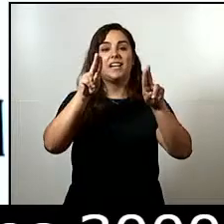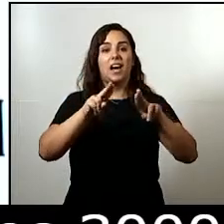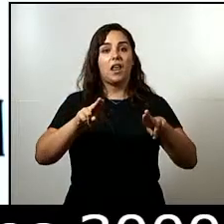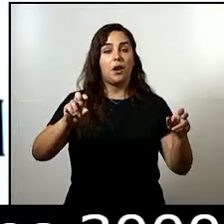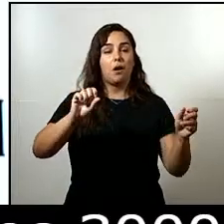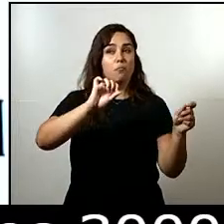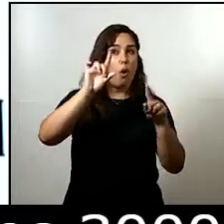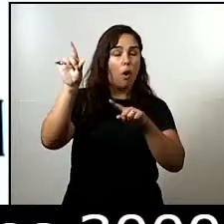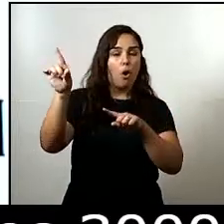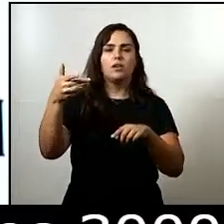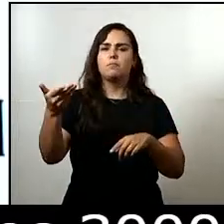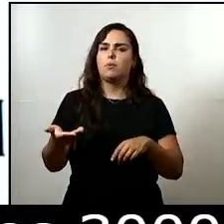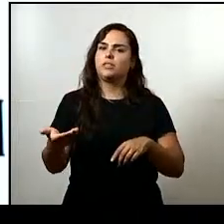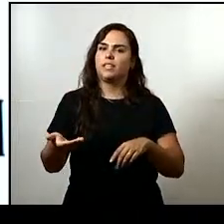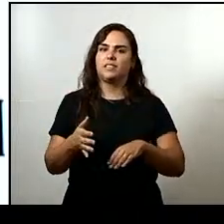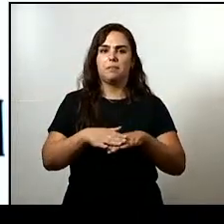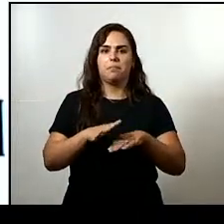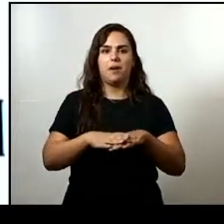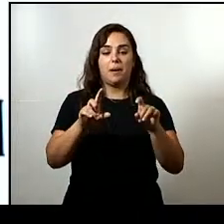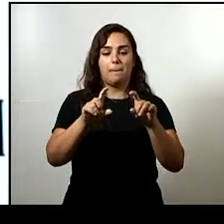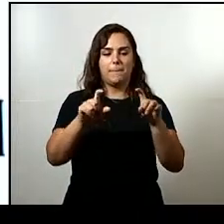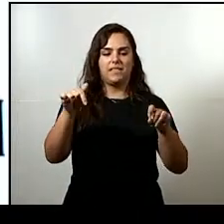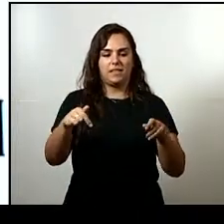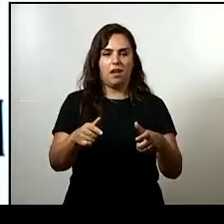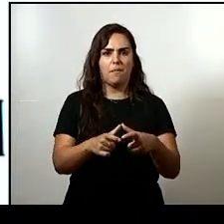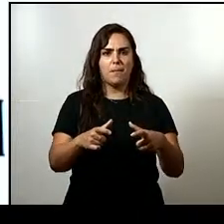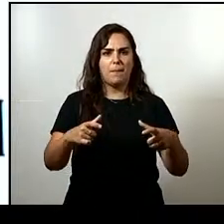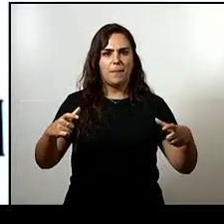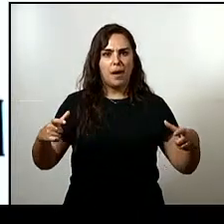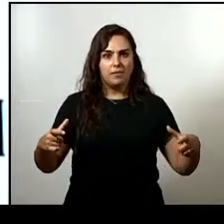es clave para el crecimiento de nuestras compañías